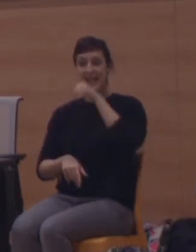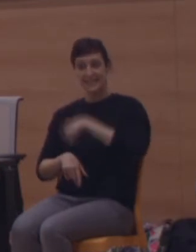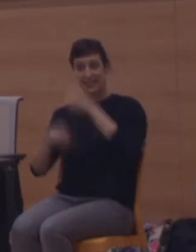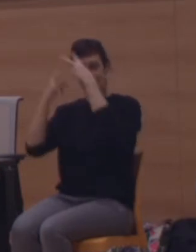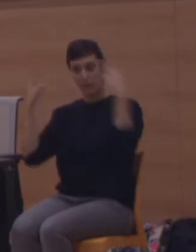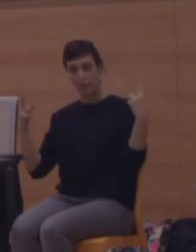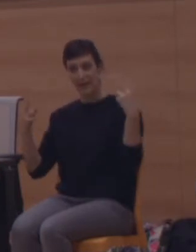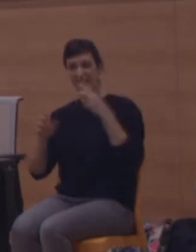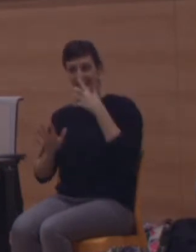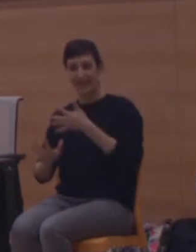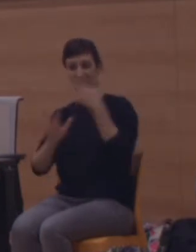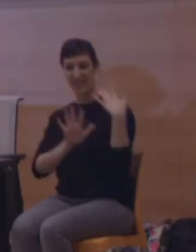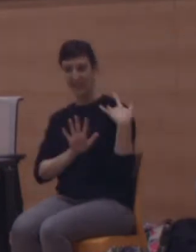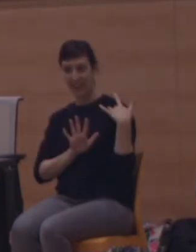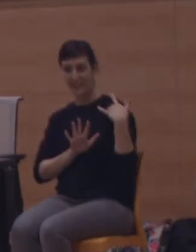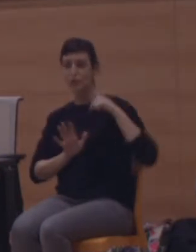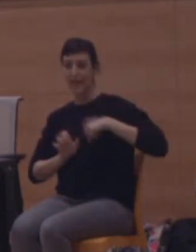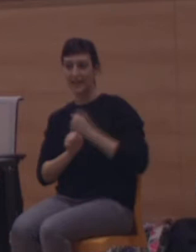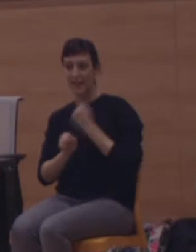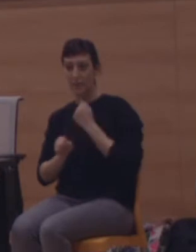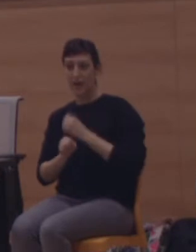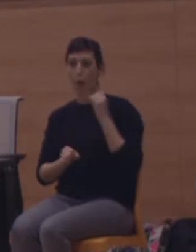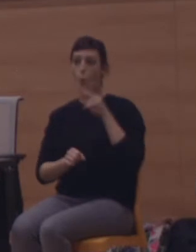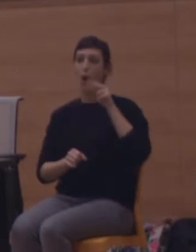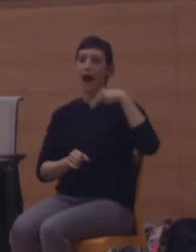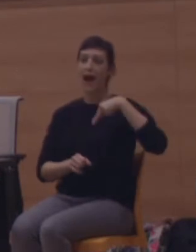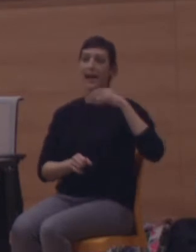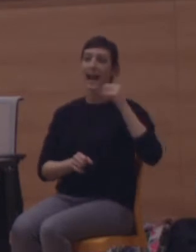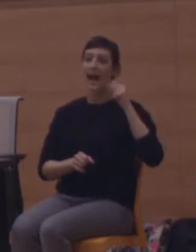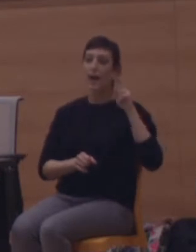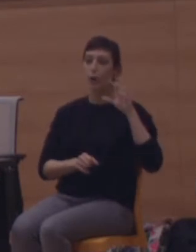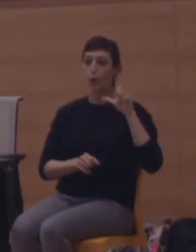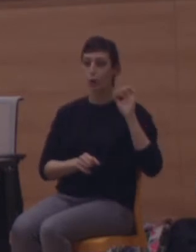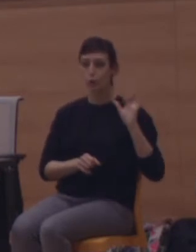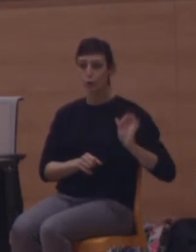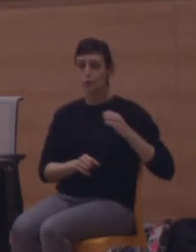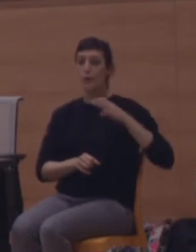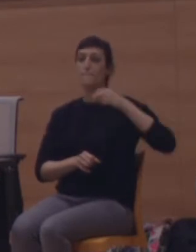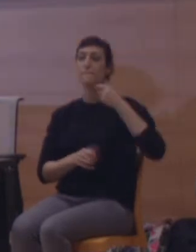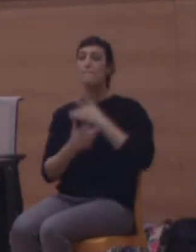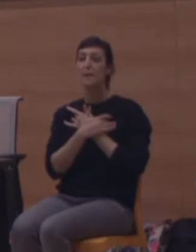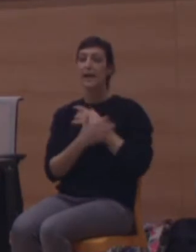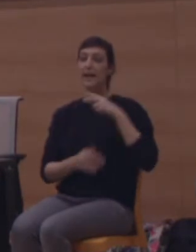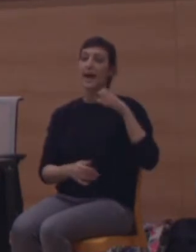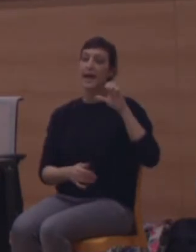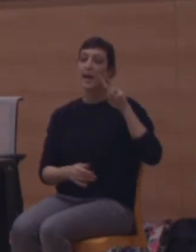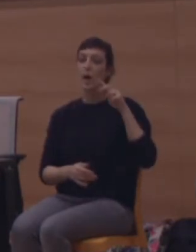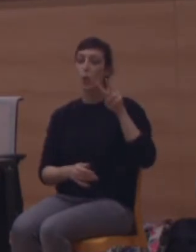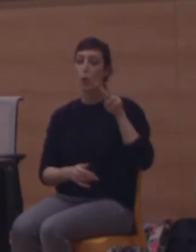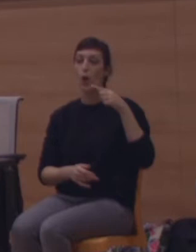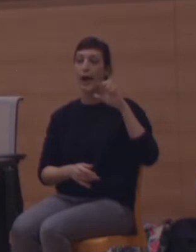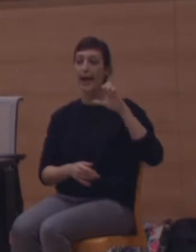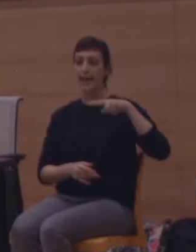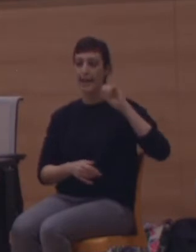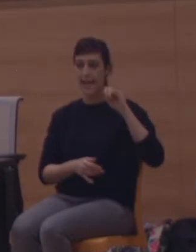centro desde hace 10 años, Juan Carlos Andrés Roldán, María Eugenia Díez Esteban, María